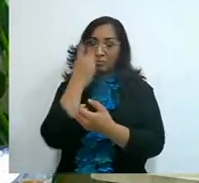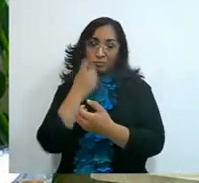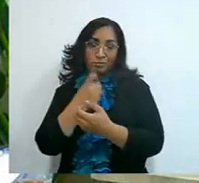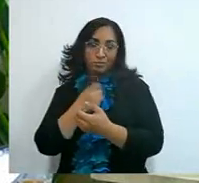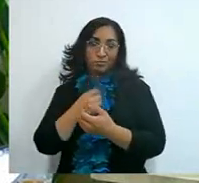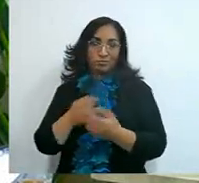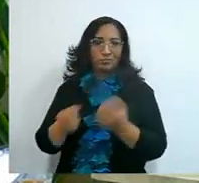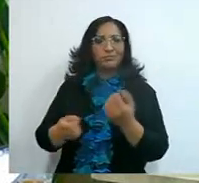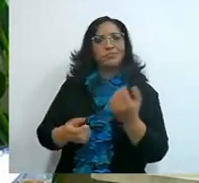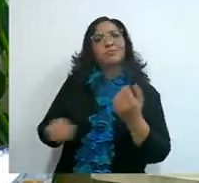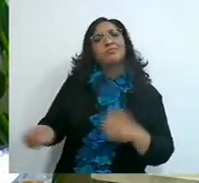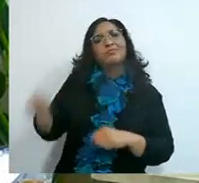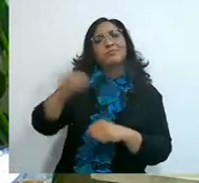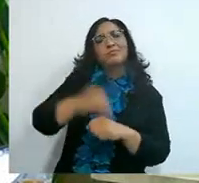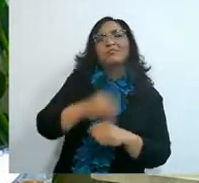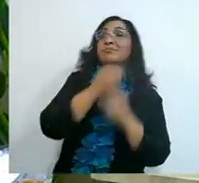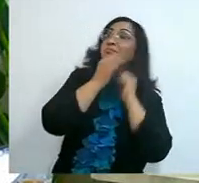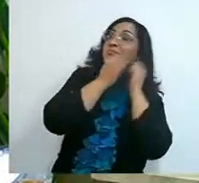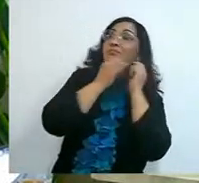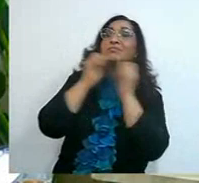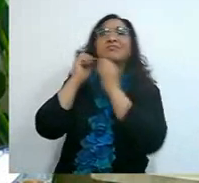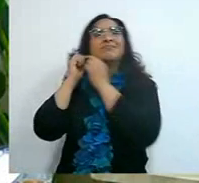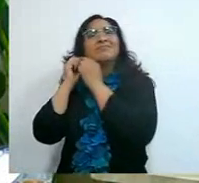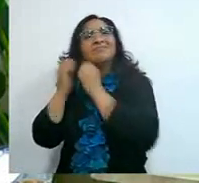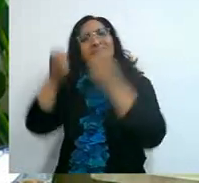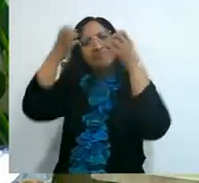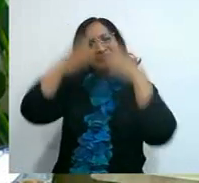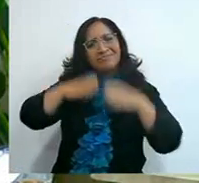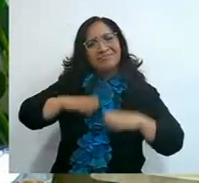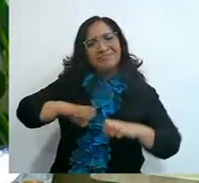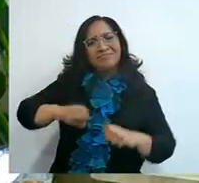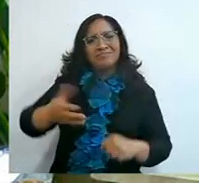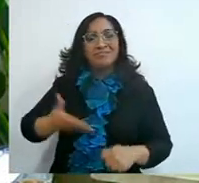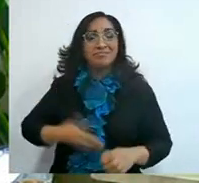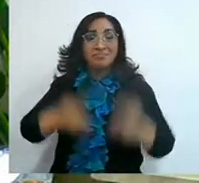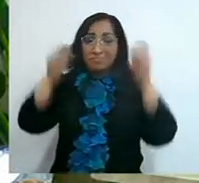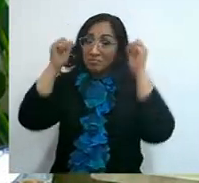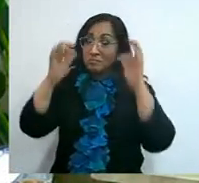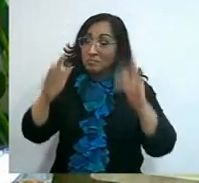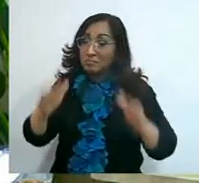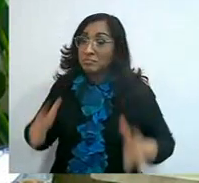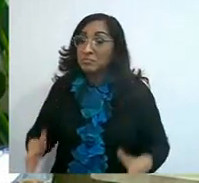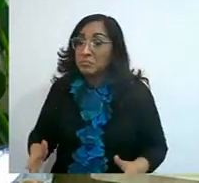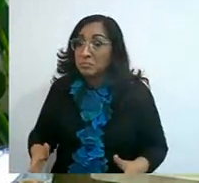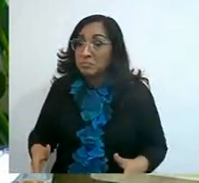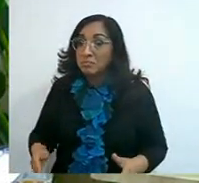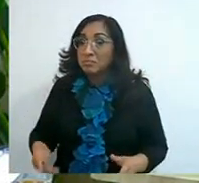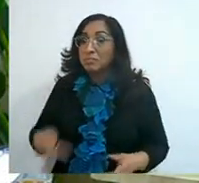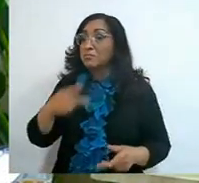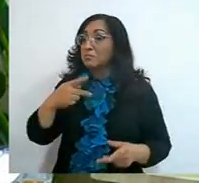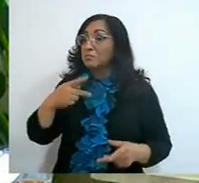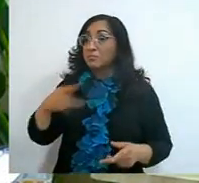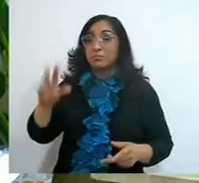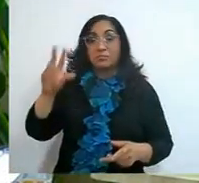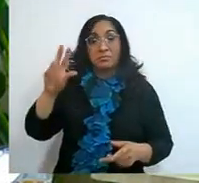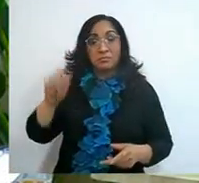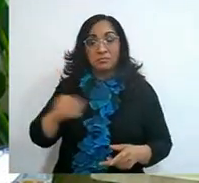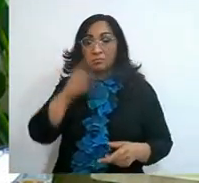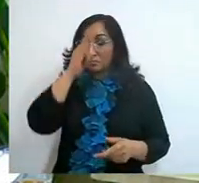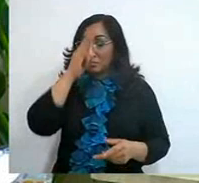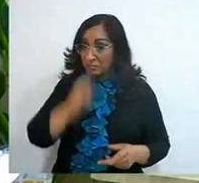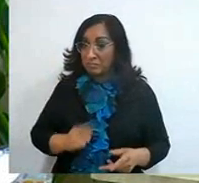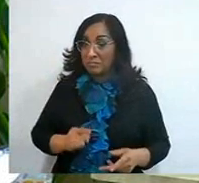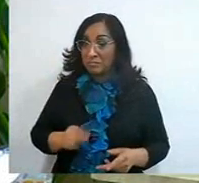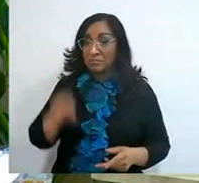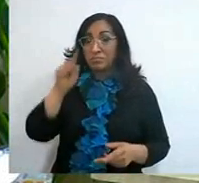que trae joyas o una mujer que viene bien elegante, no tiene unción. Pues discúlpeme, pastor, pero si alguien tiene unción es esta mujer.